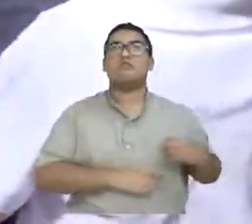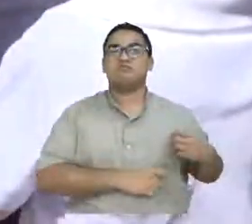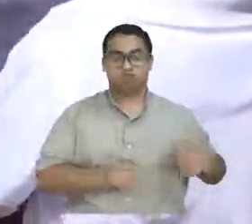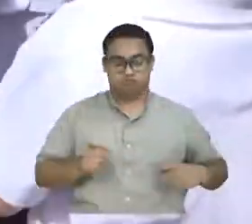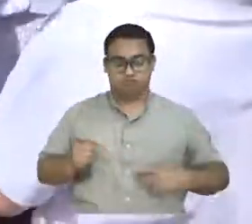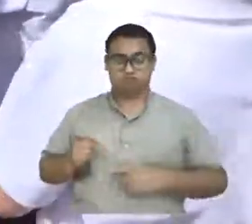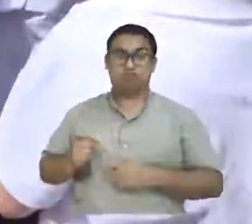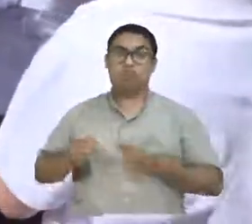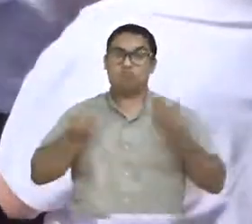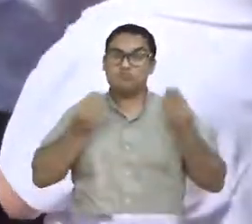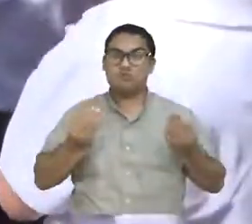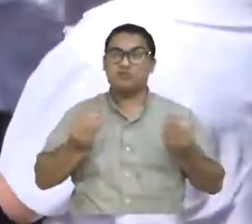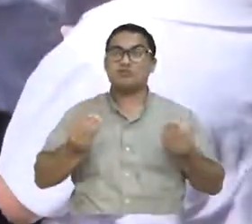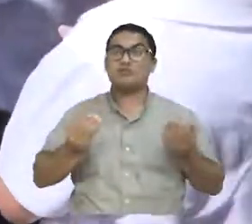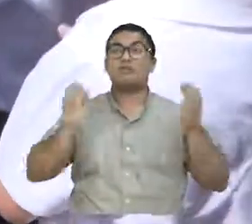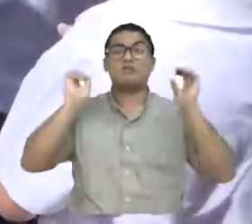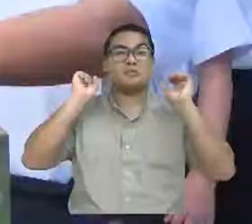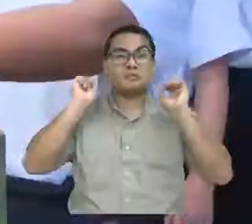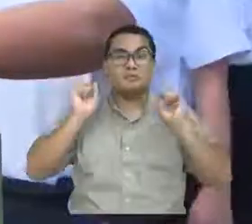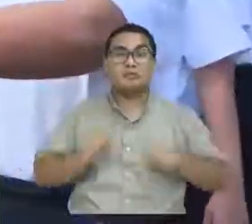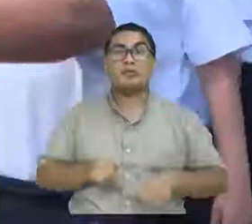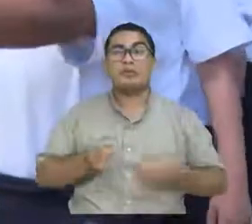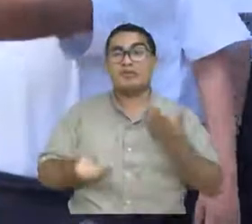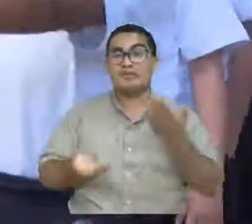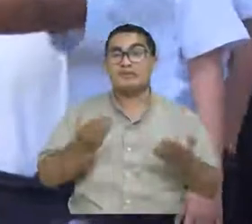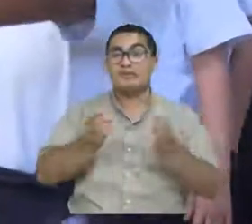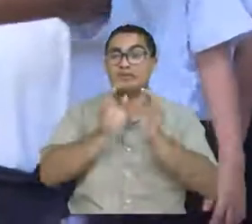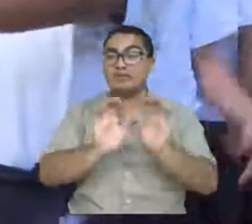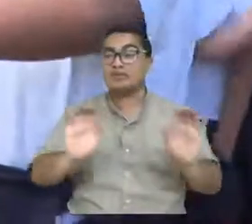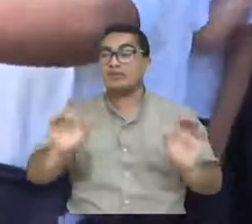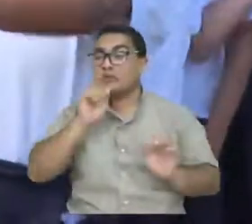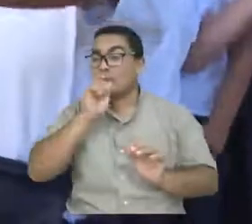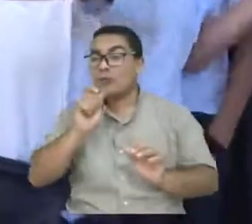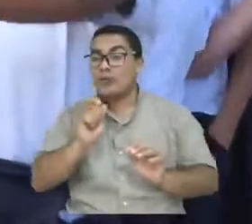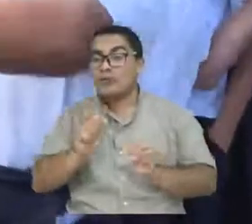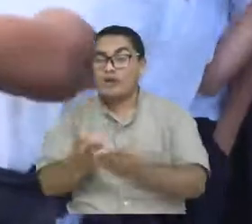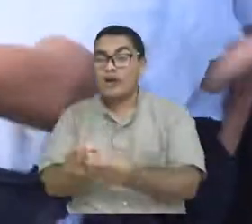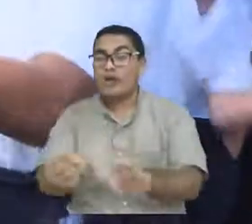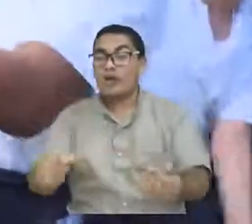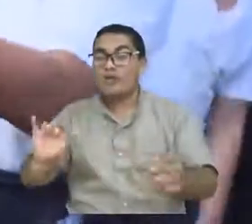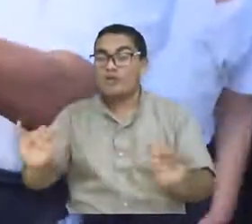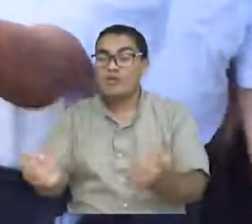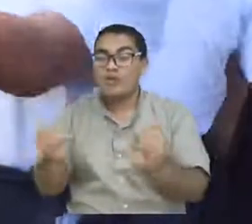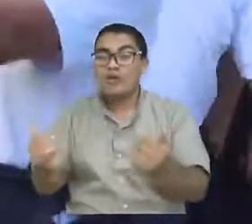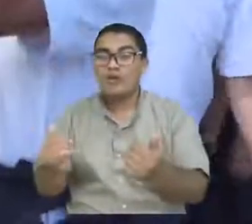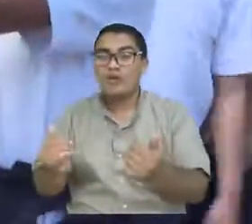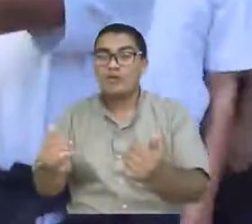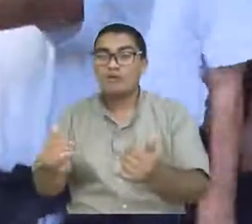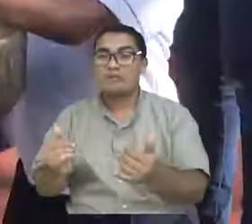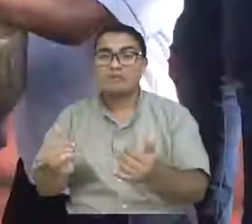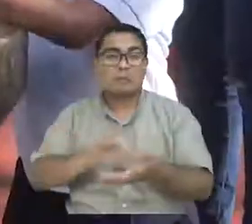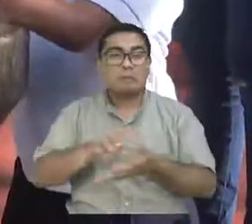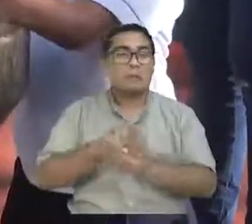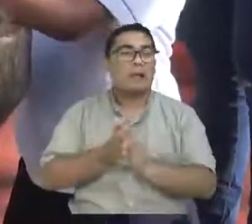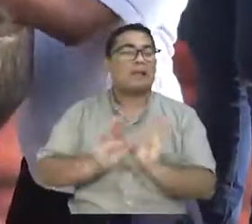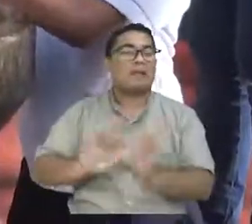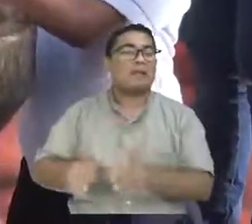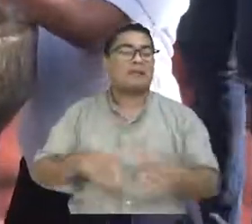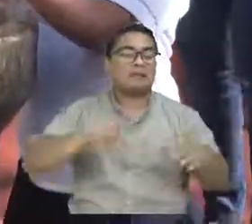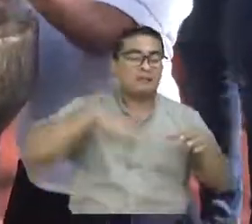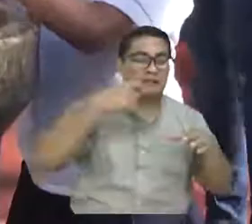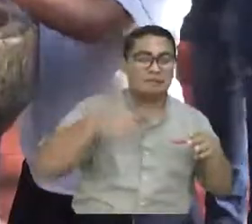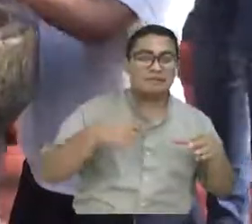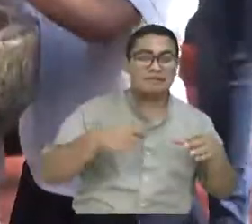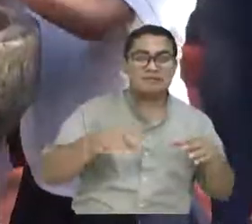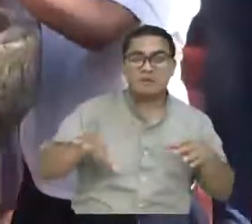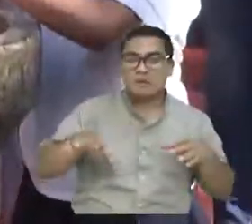parasitosis. Sí. Puede ser ocasionado porque el niño juega con tierra y posteriormente come y no se lava las manos. Entonces, los parásitos,